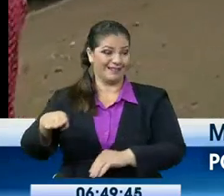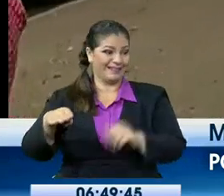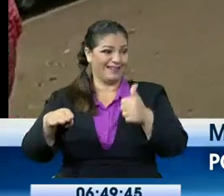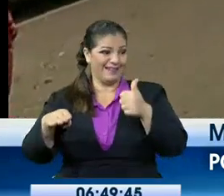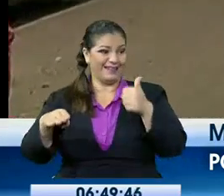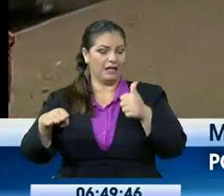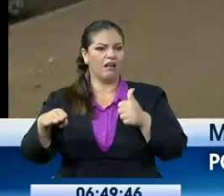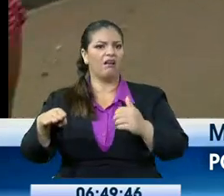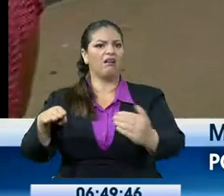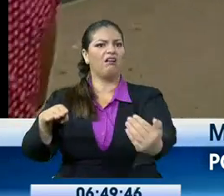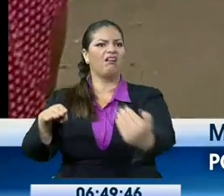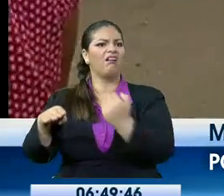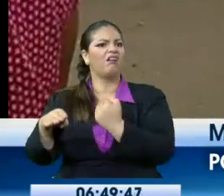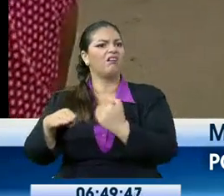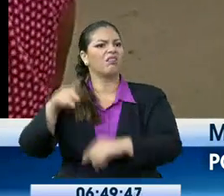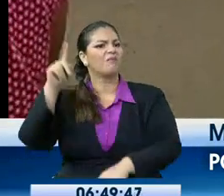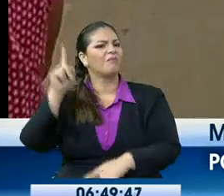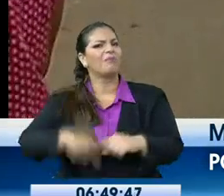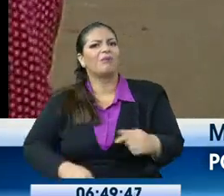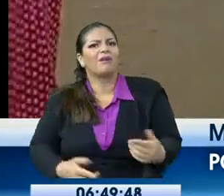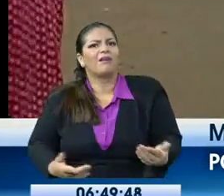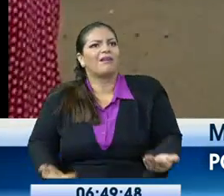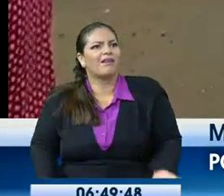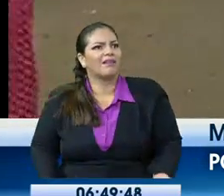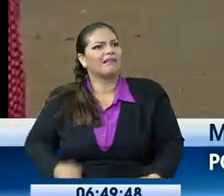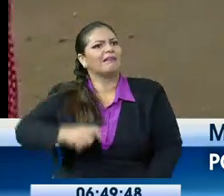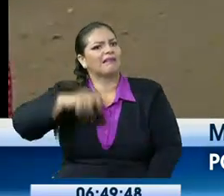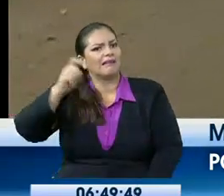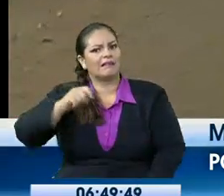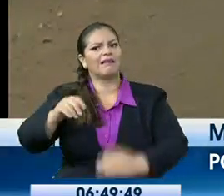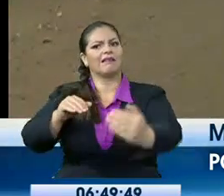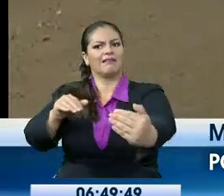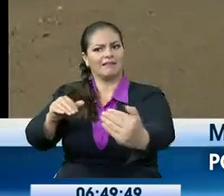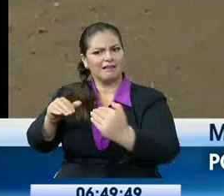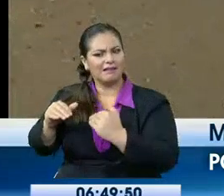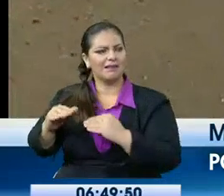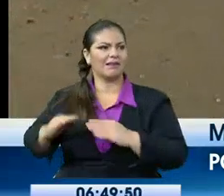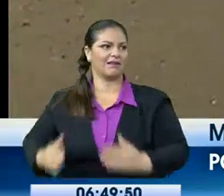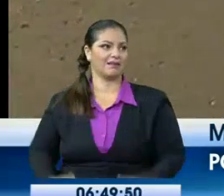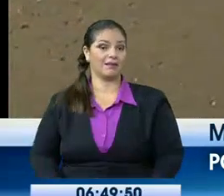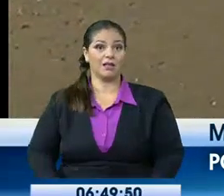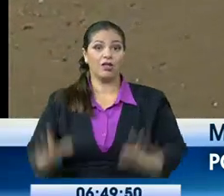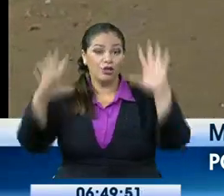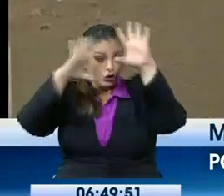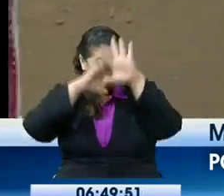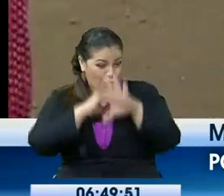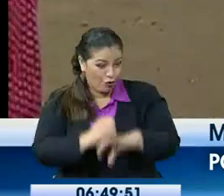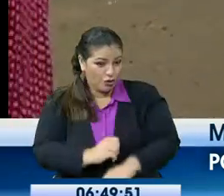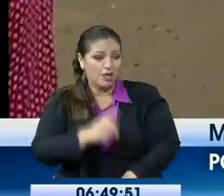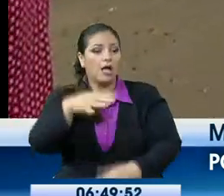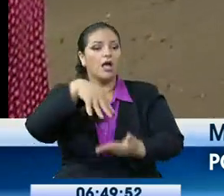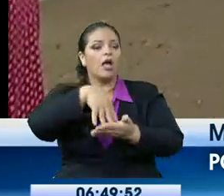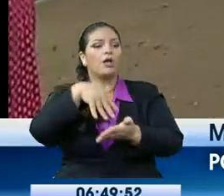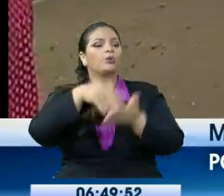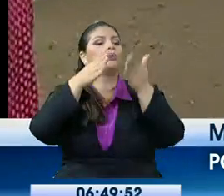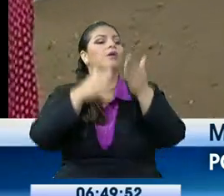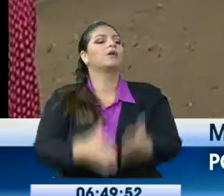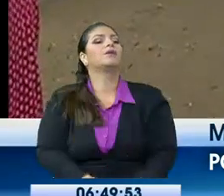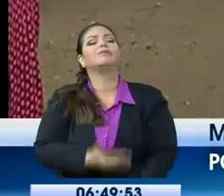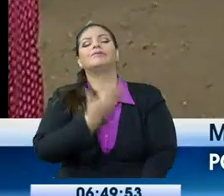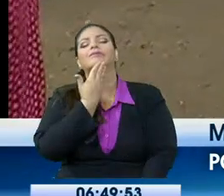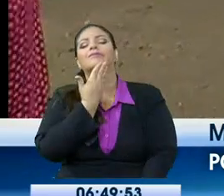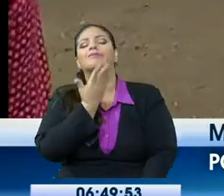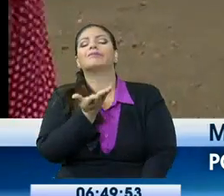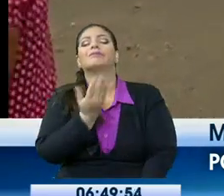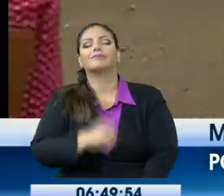Ellos necesitan. Ahora los moradores tienen que quedarse aquí y caminar por lo menos un kilómetro para poder llegar. Okay.